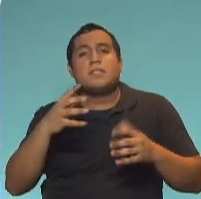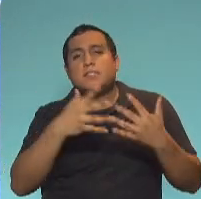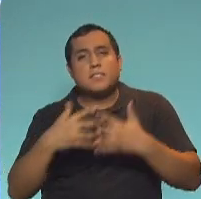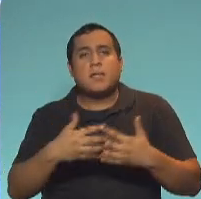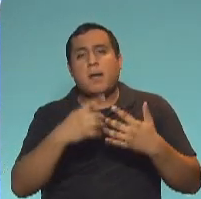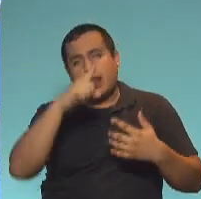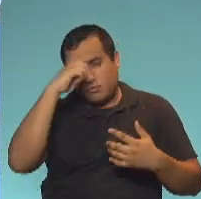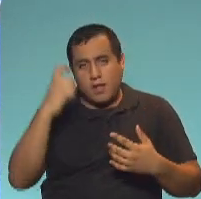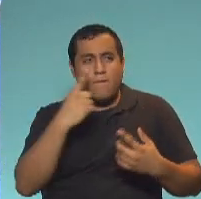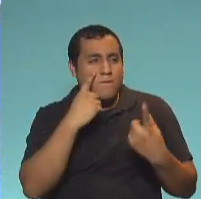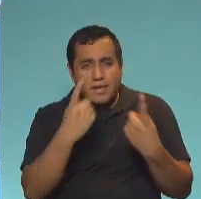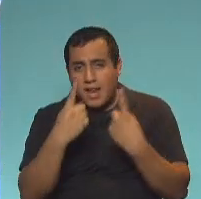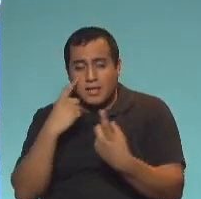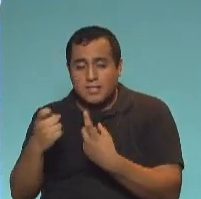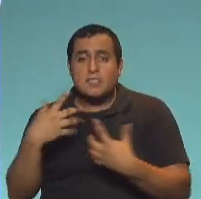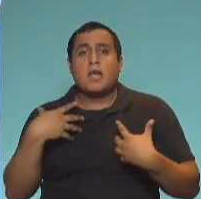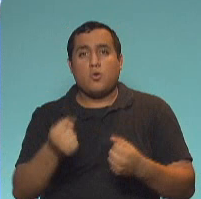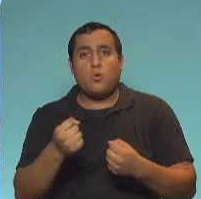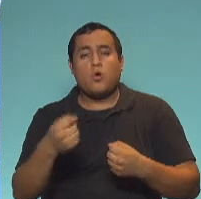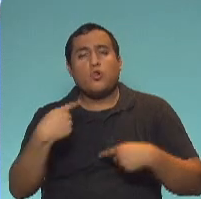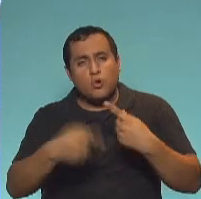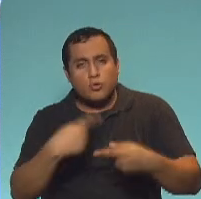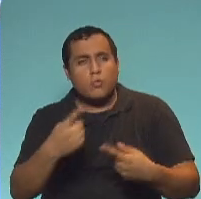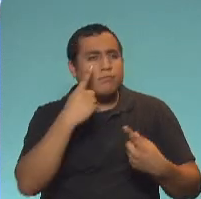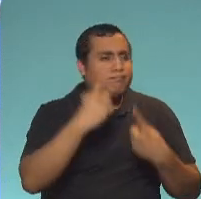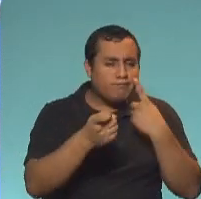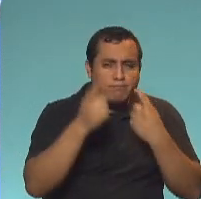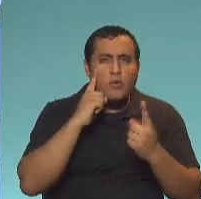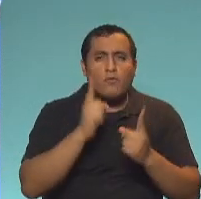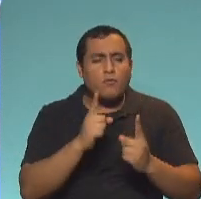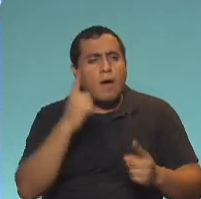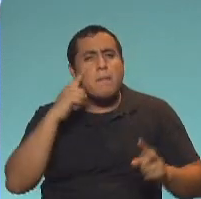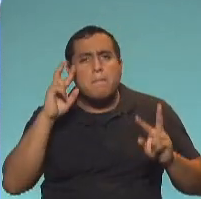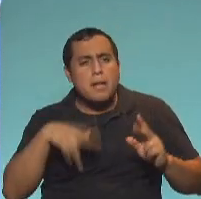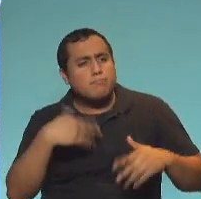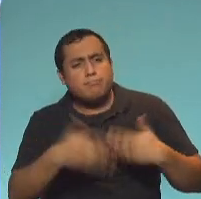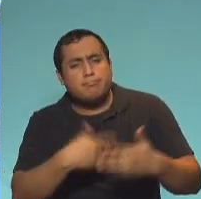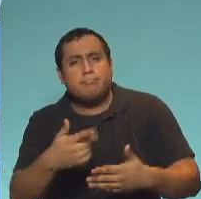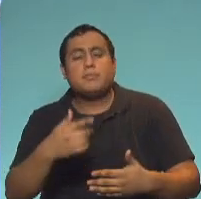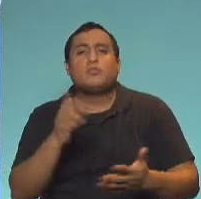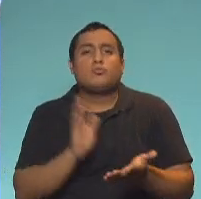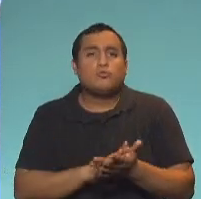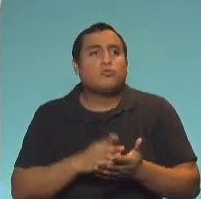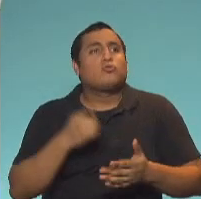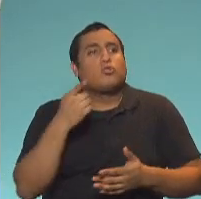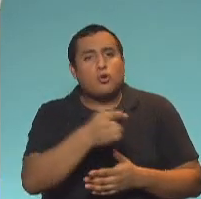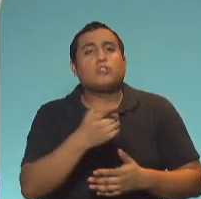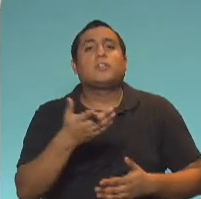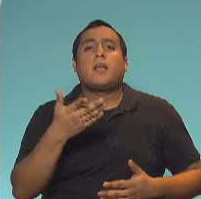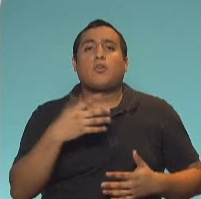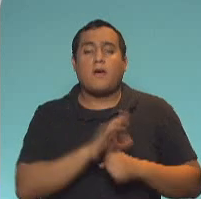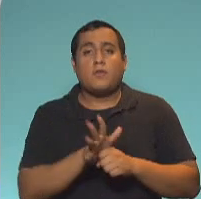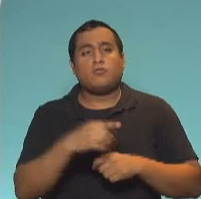salud para con esa información poder seguir monitoreando el avance del plan estratégico sanitario nacional contra el coronavirus